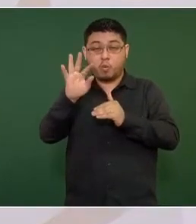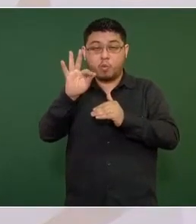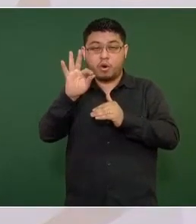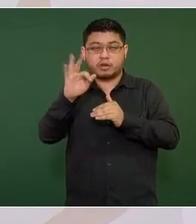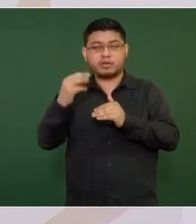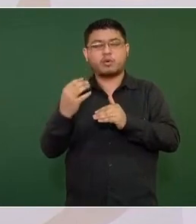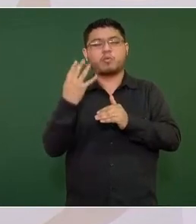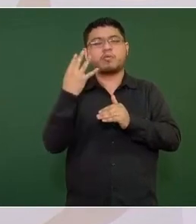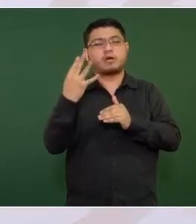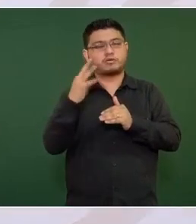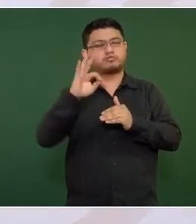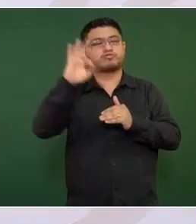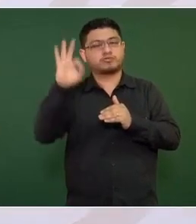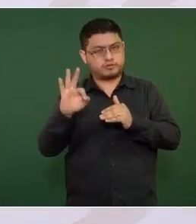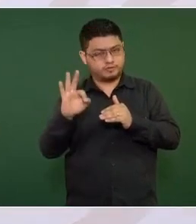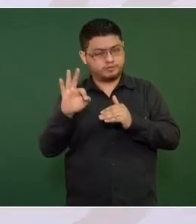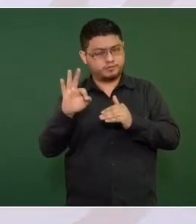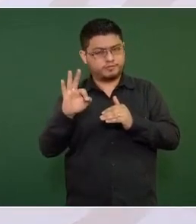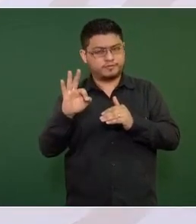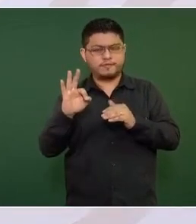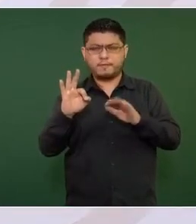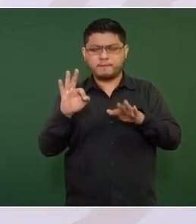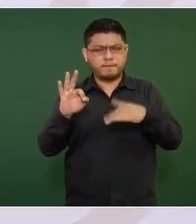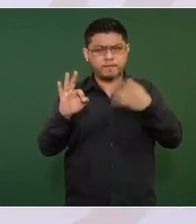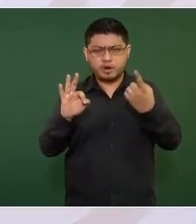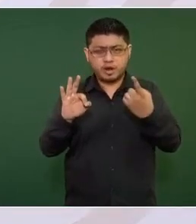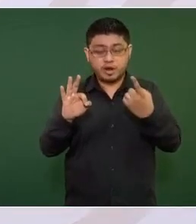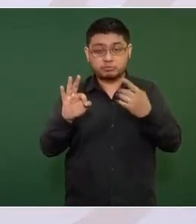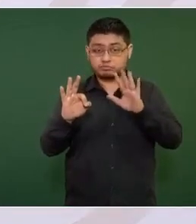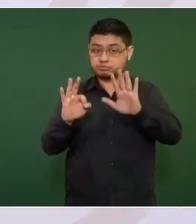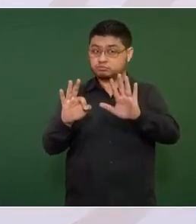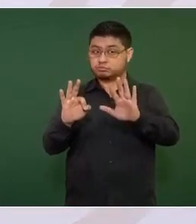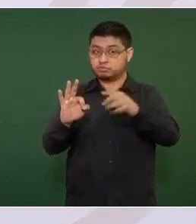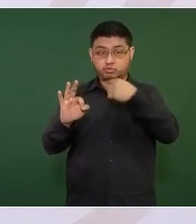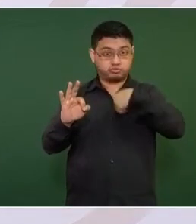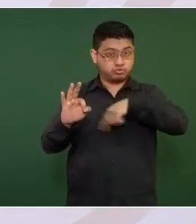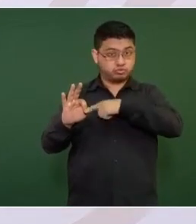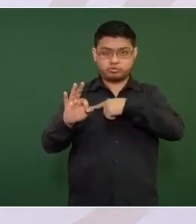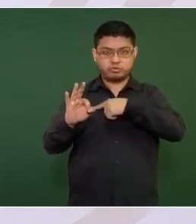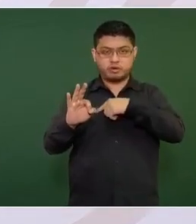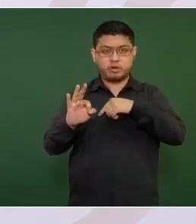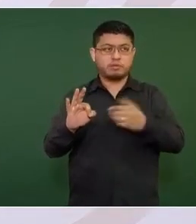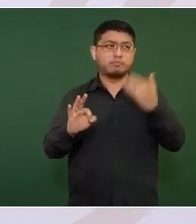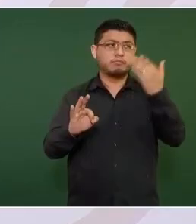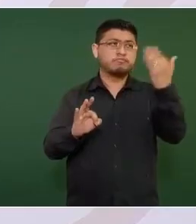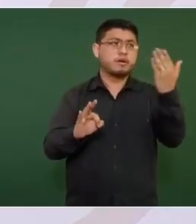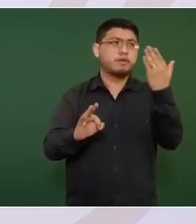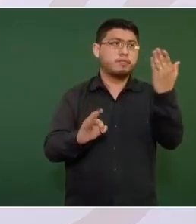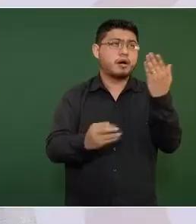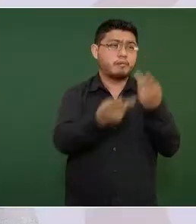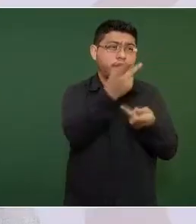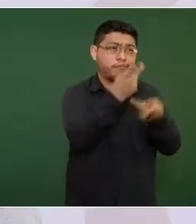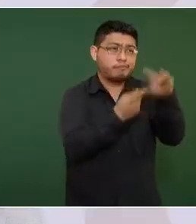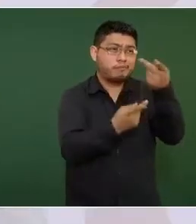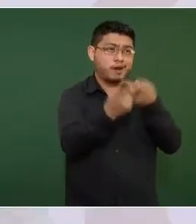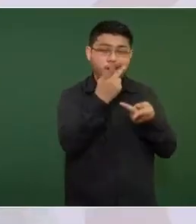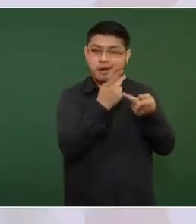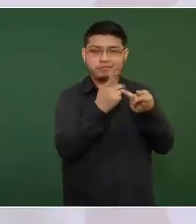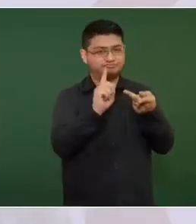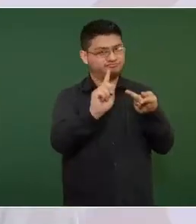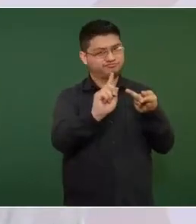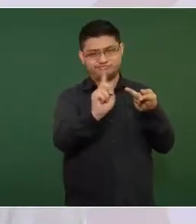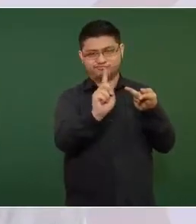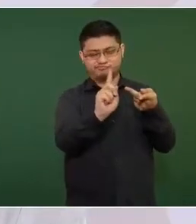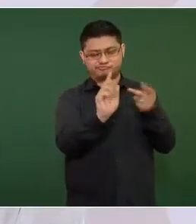44%, porque sencillamente no hemos contratado créditos adicionales. ¿Cuál